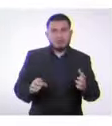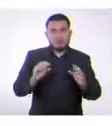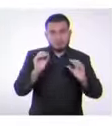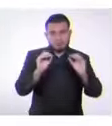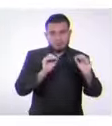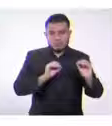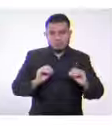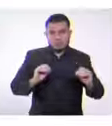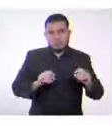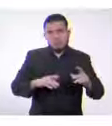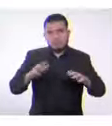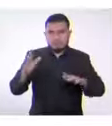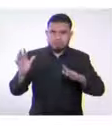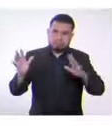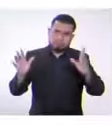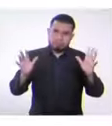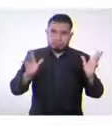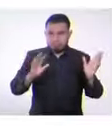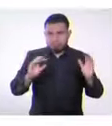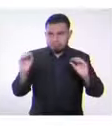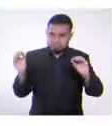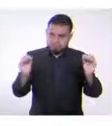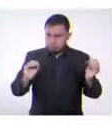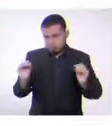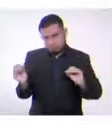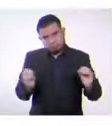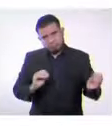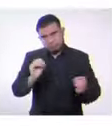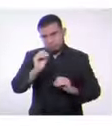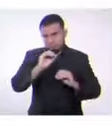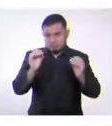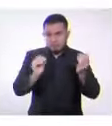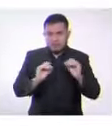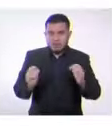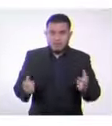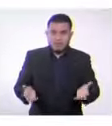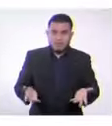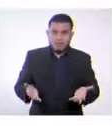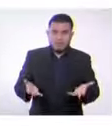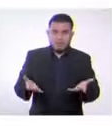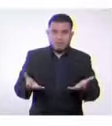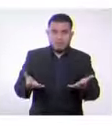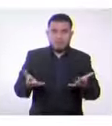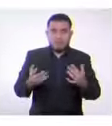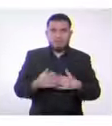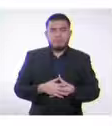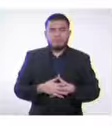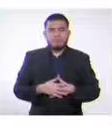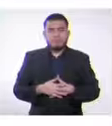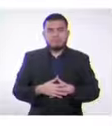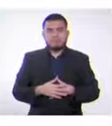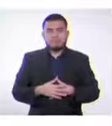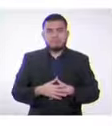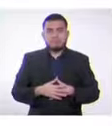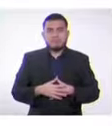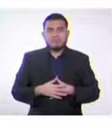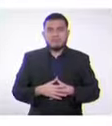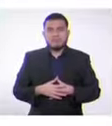están muy separadas unas de otras y se mueven rápidamente y en cualquier